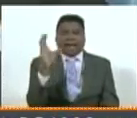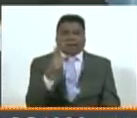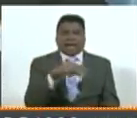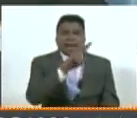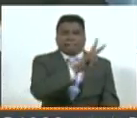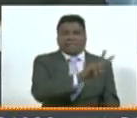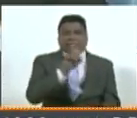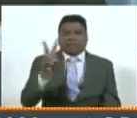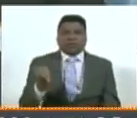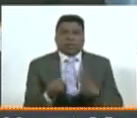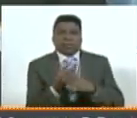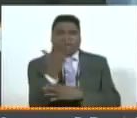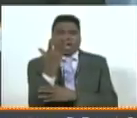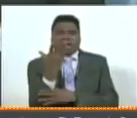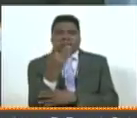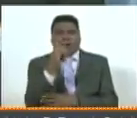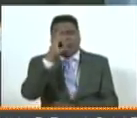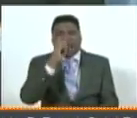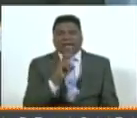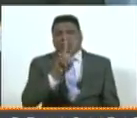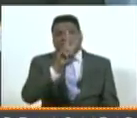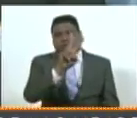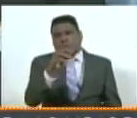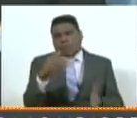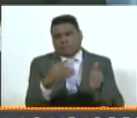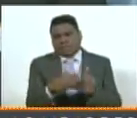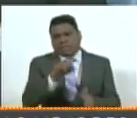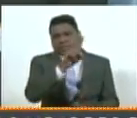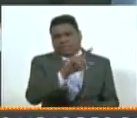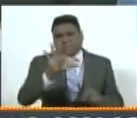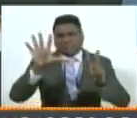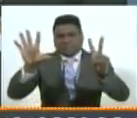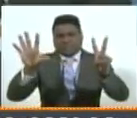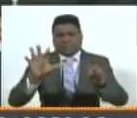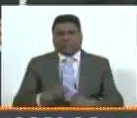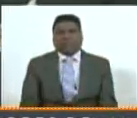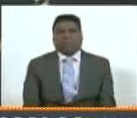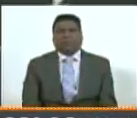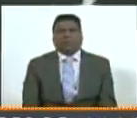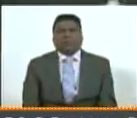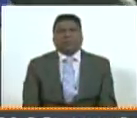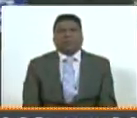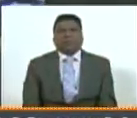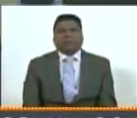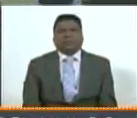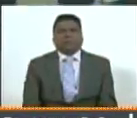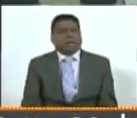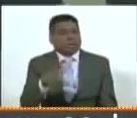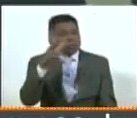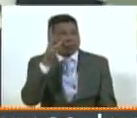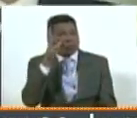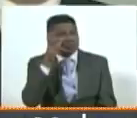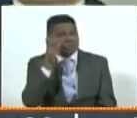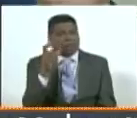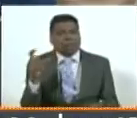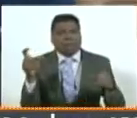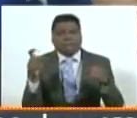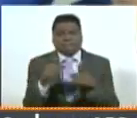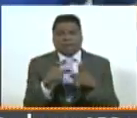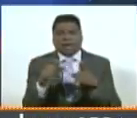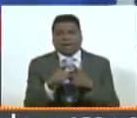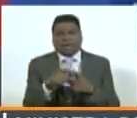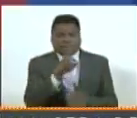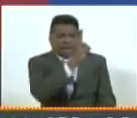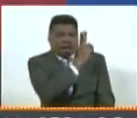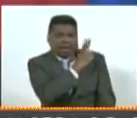22 de mayo del año 2017 escuchamos entonces palabras del presidente